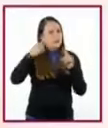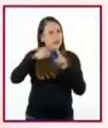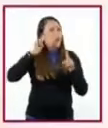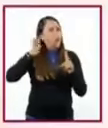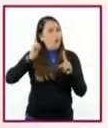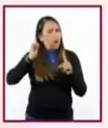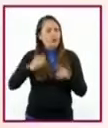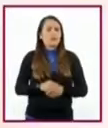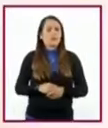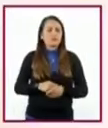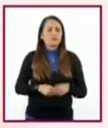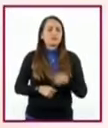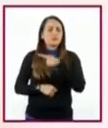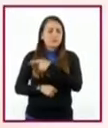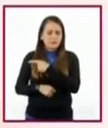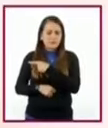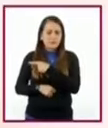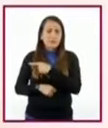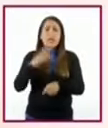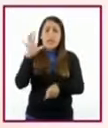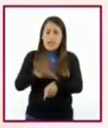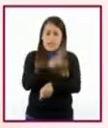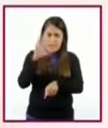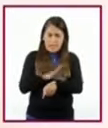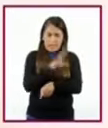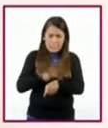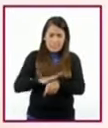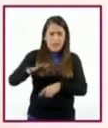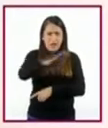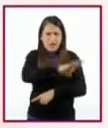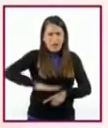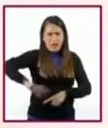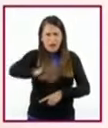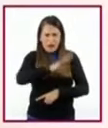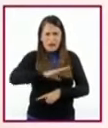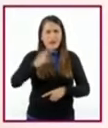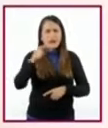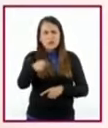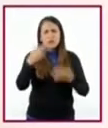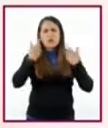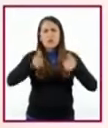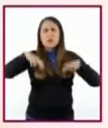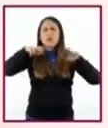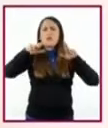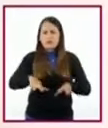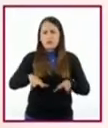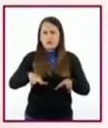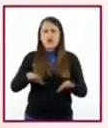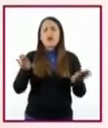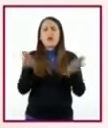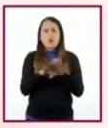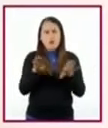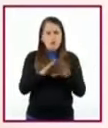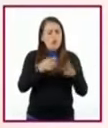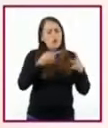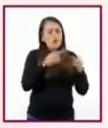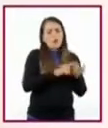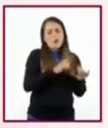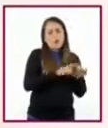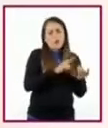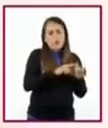Representa las transformaciones de la energía en los ecosistemas en función de la fuente primaria